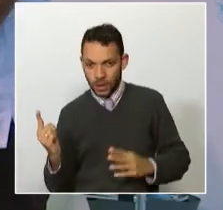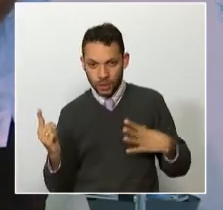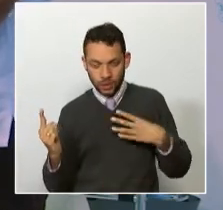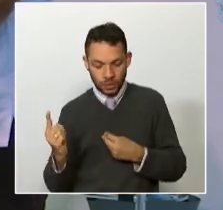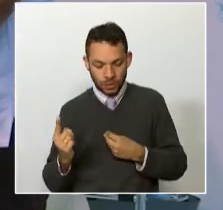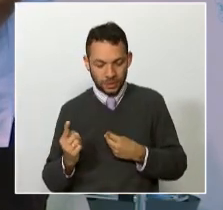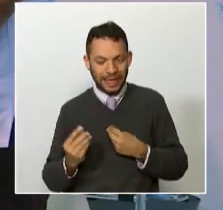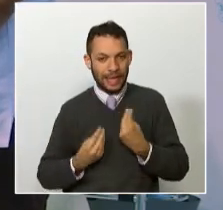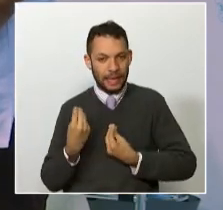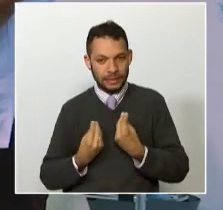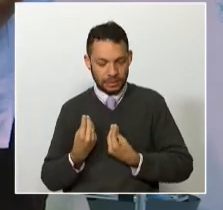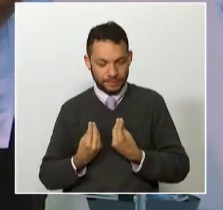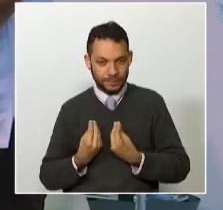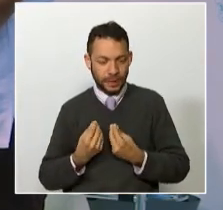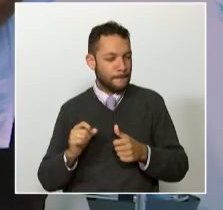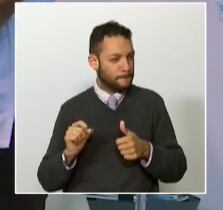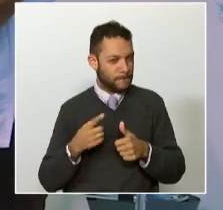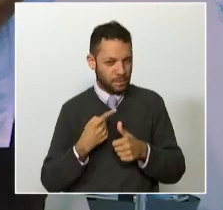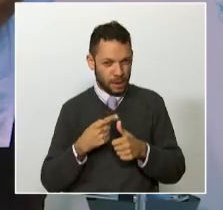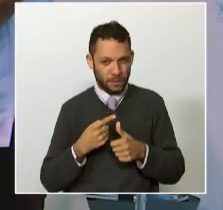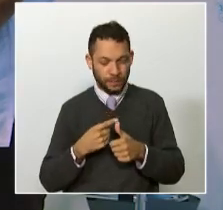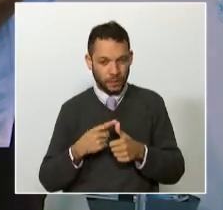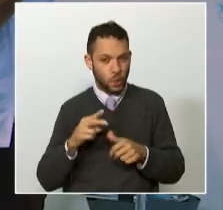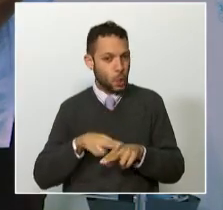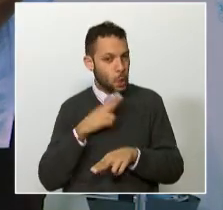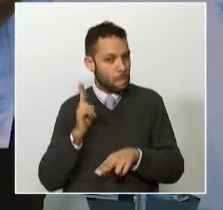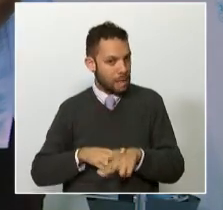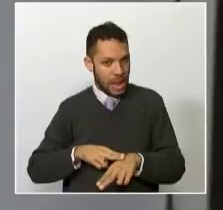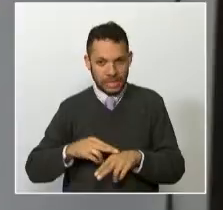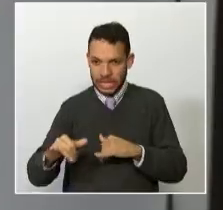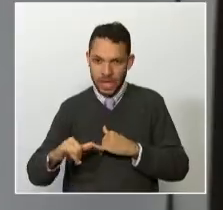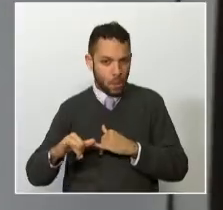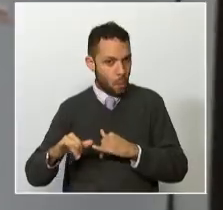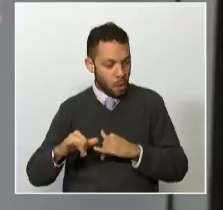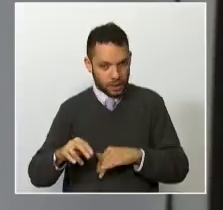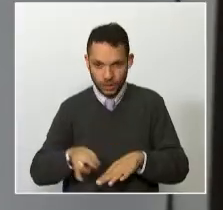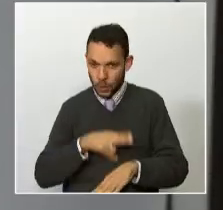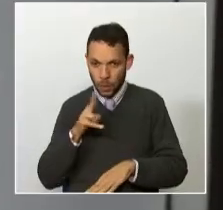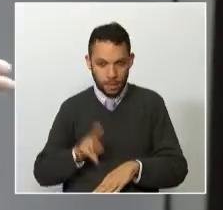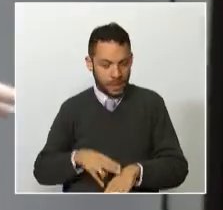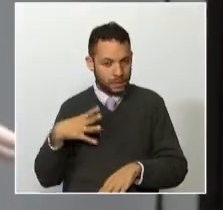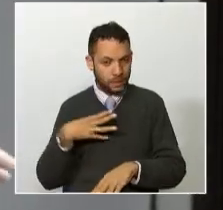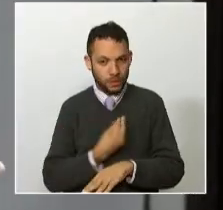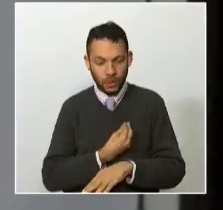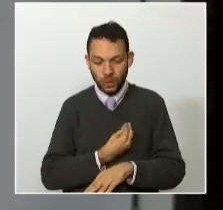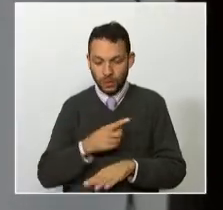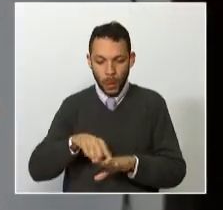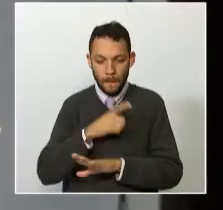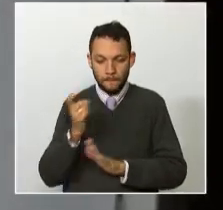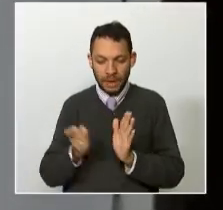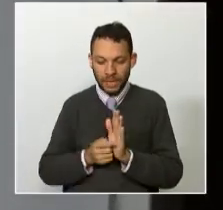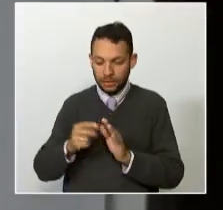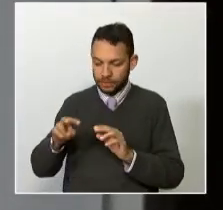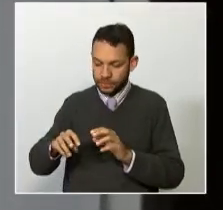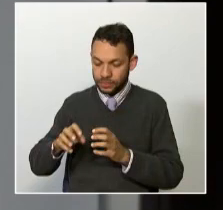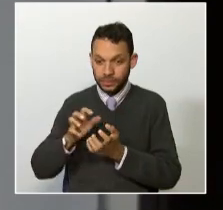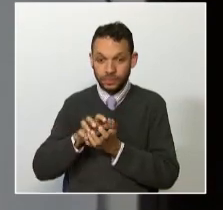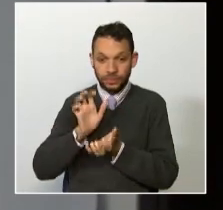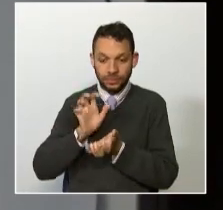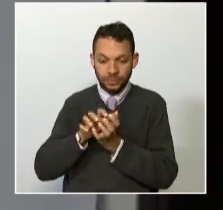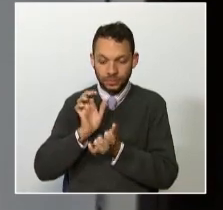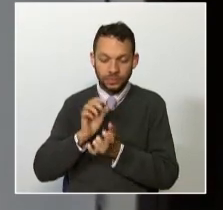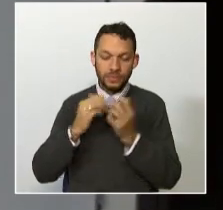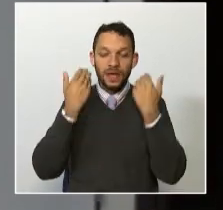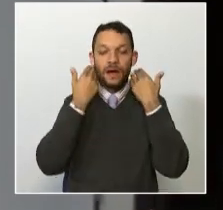odontológica, digamos, entre comillas, normal. Todos los odontólogos debemos mirar toda cabeza y